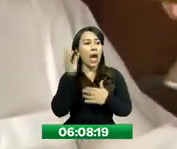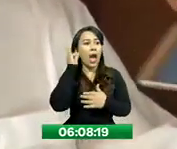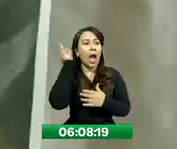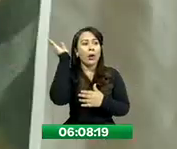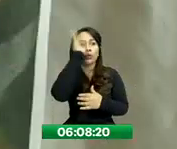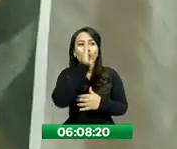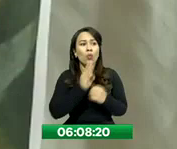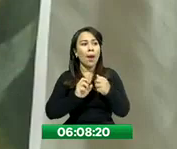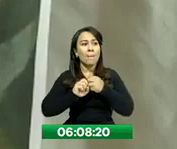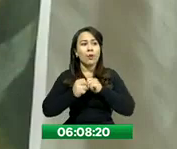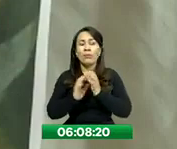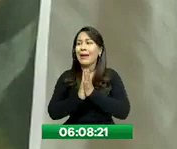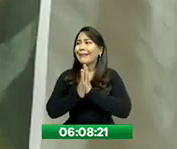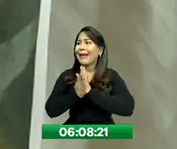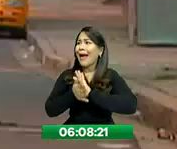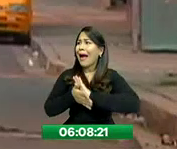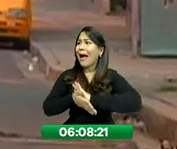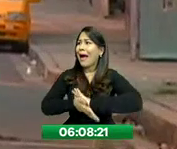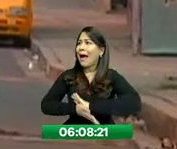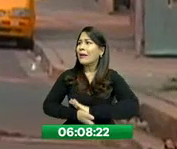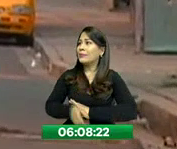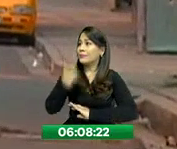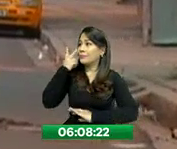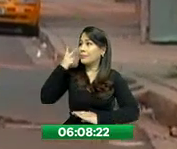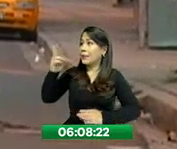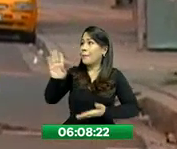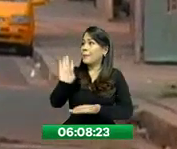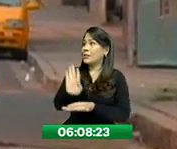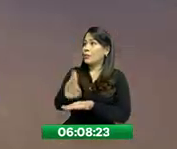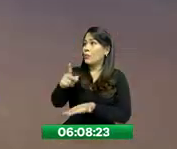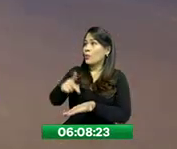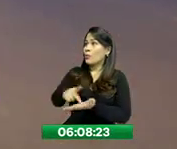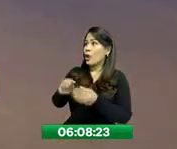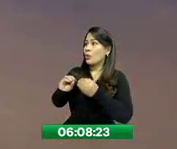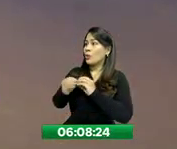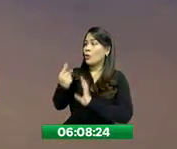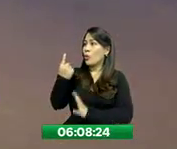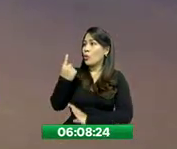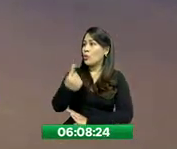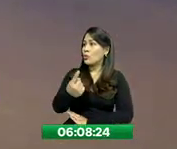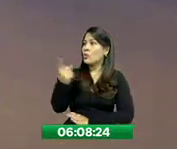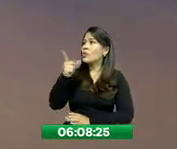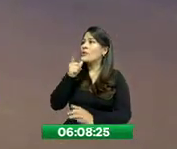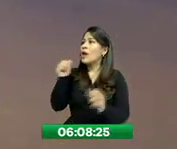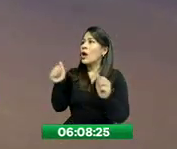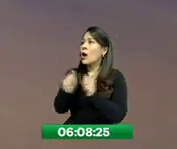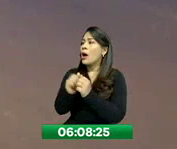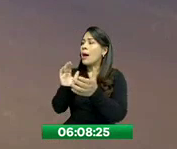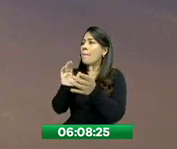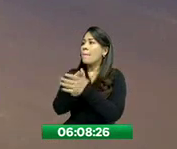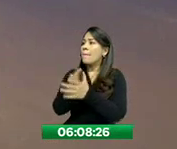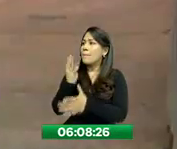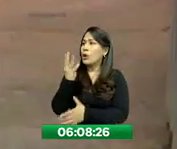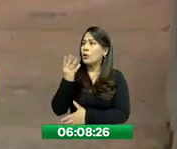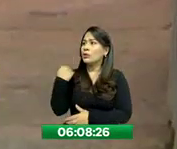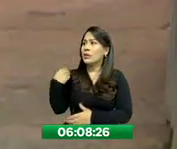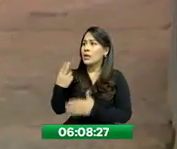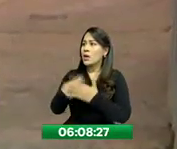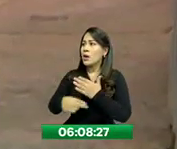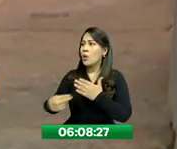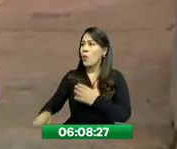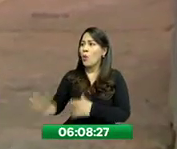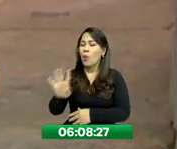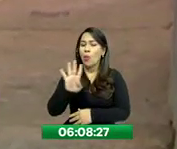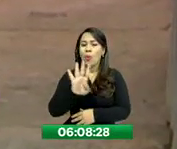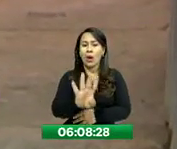todo. Diana Cruz habitaba en el bloque 1 de Bastión Popular junto a su esposo y los 4 hijos de ambos.